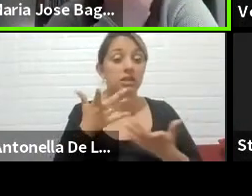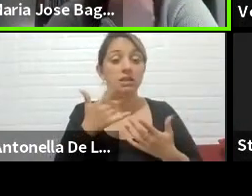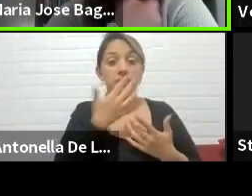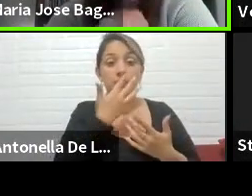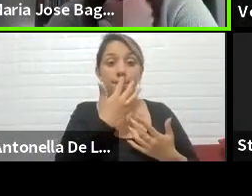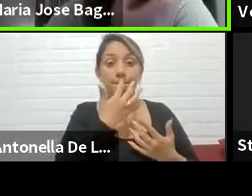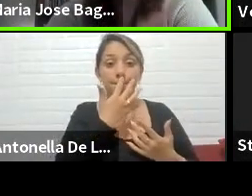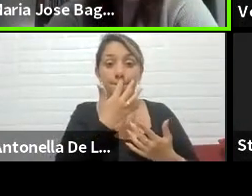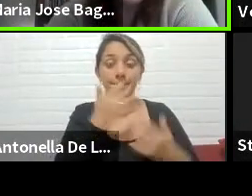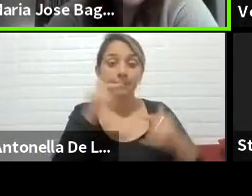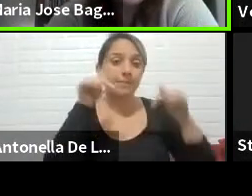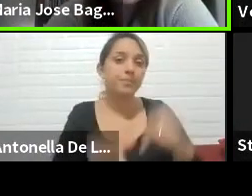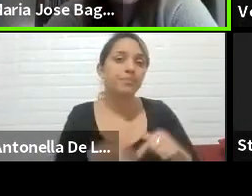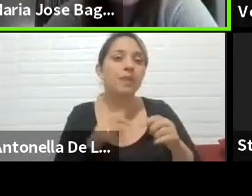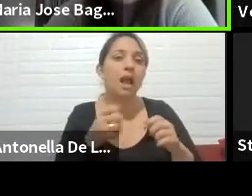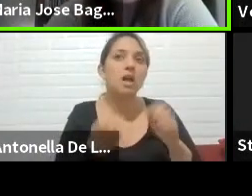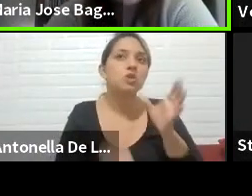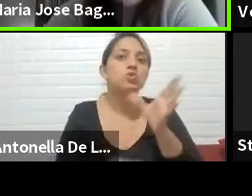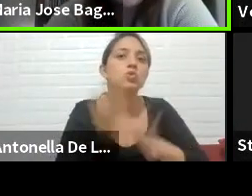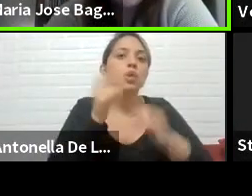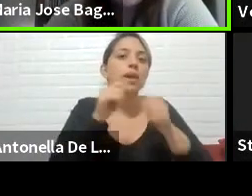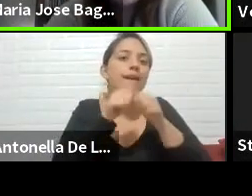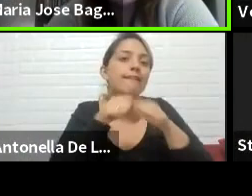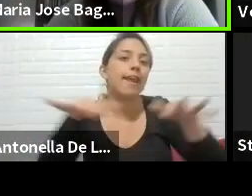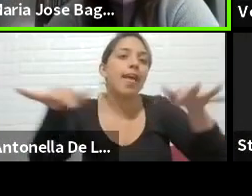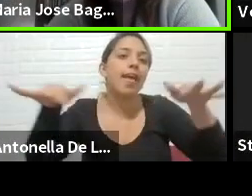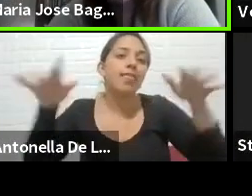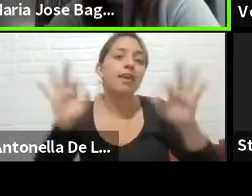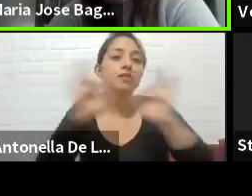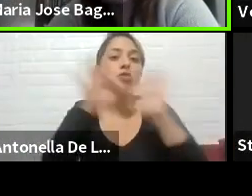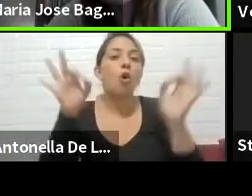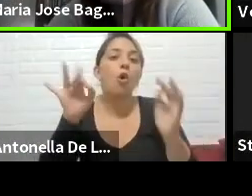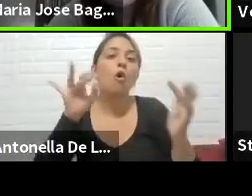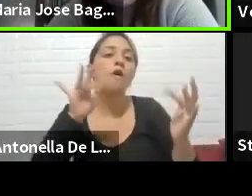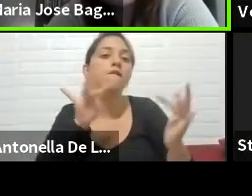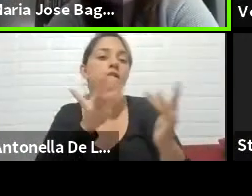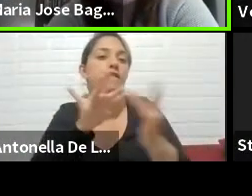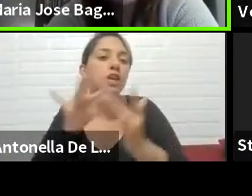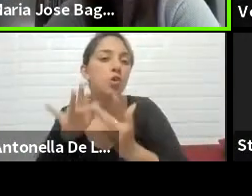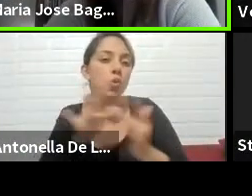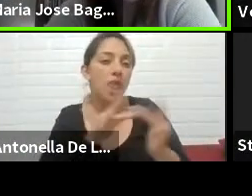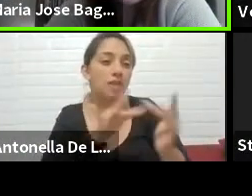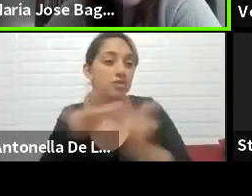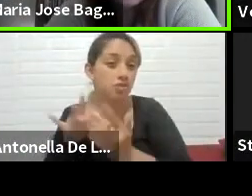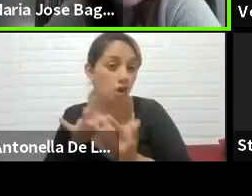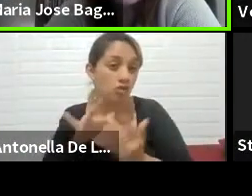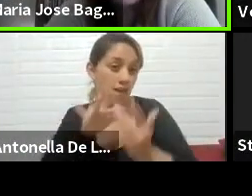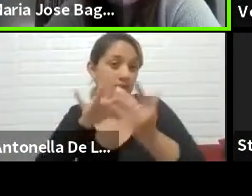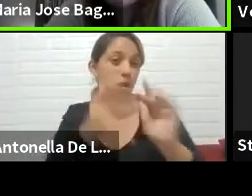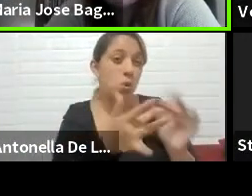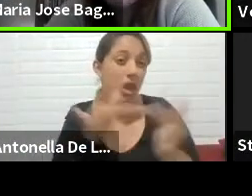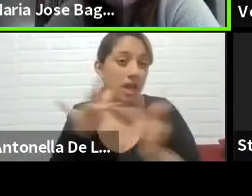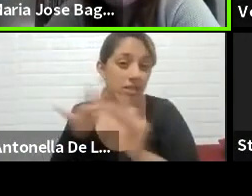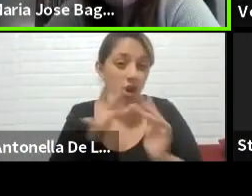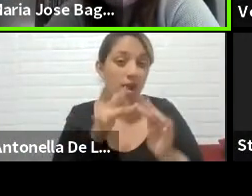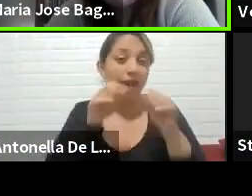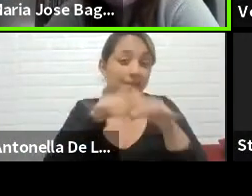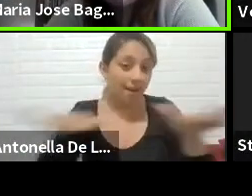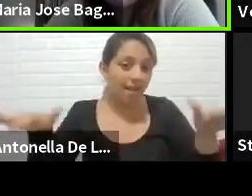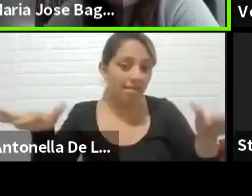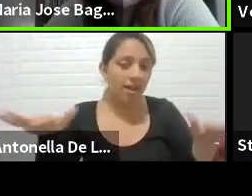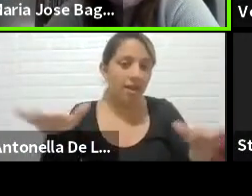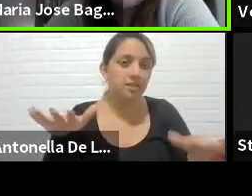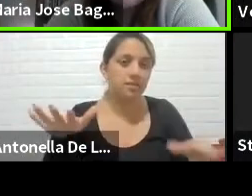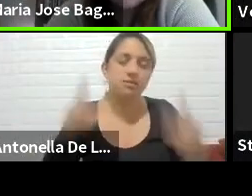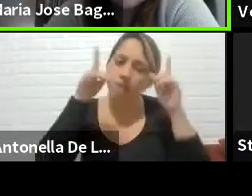de redes o las vinculaciones de las personas a las redes que ya están armadas o las asociaciones, también